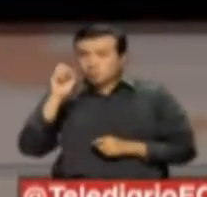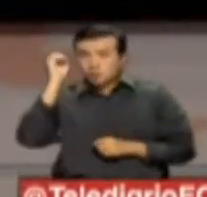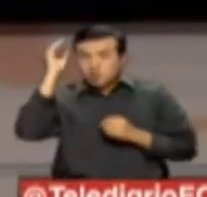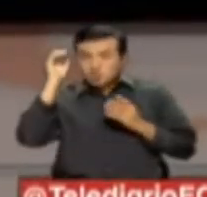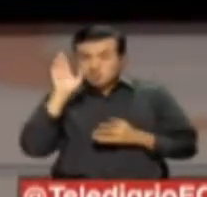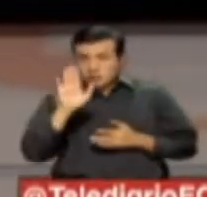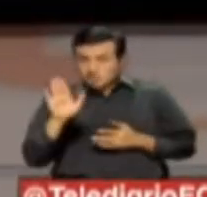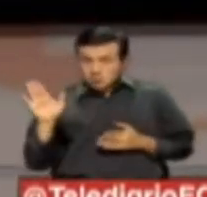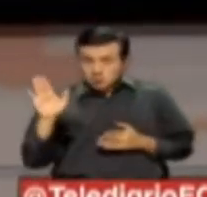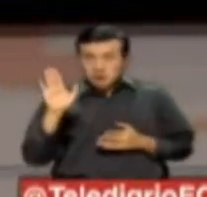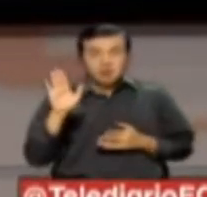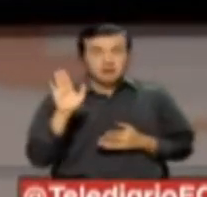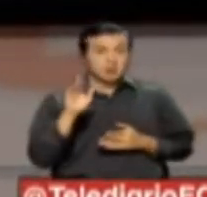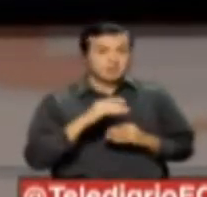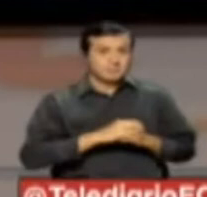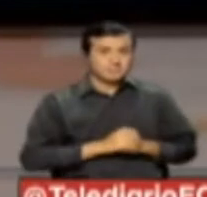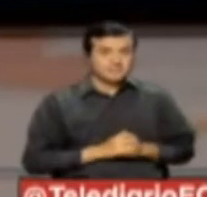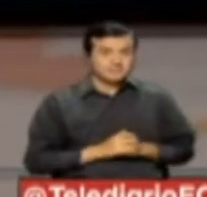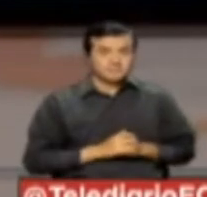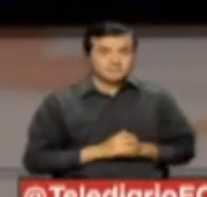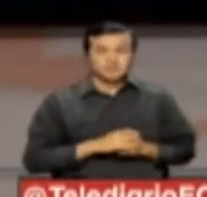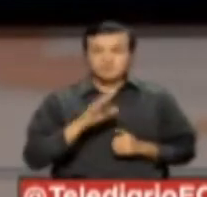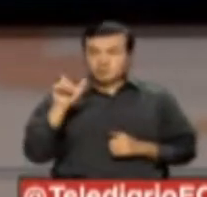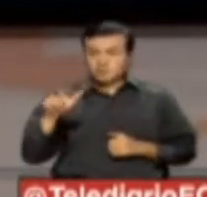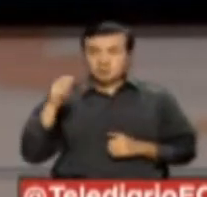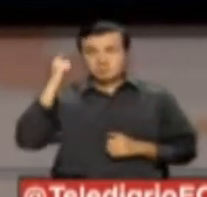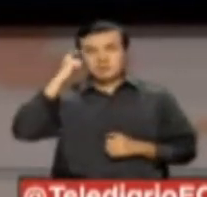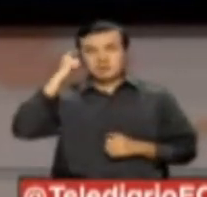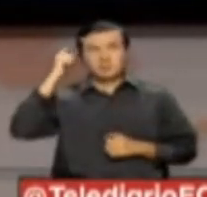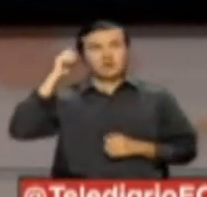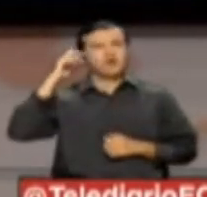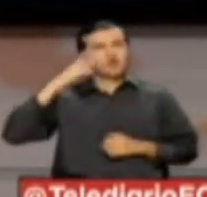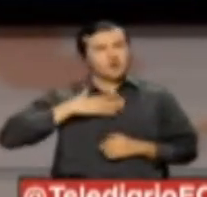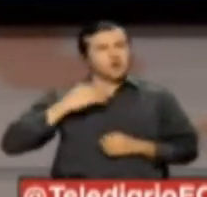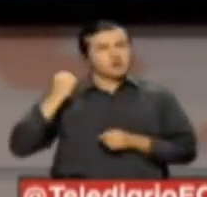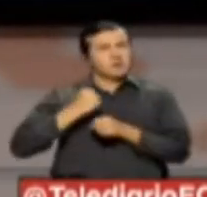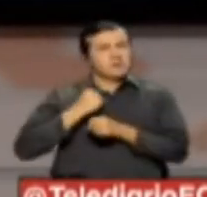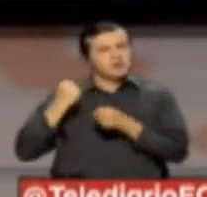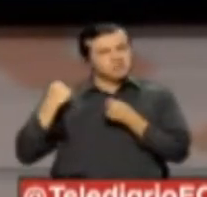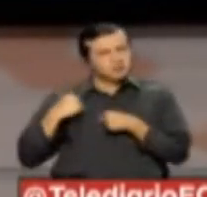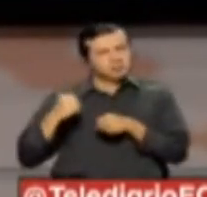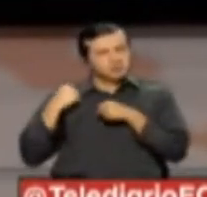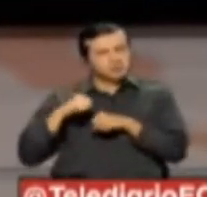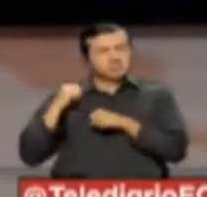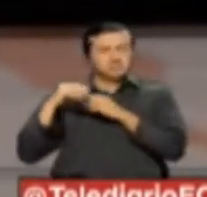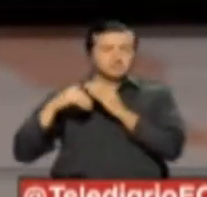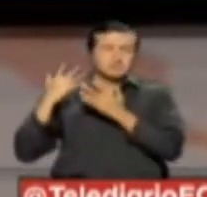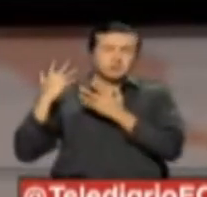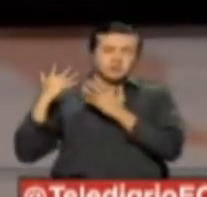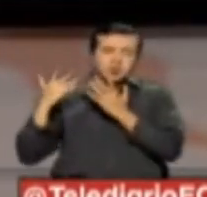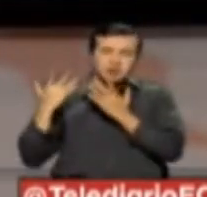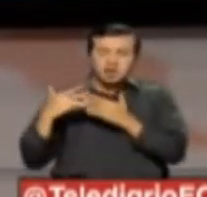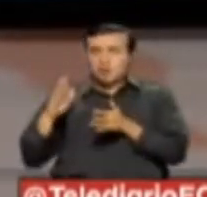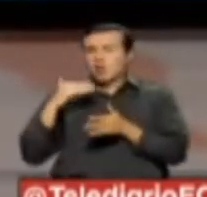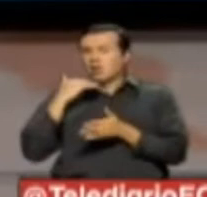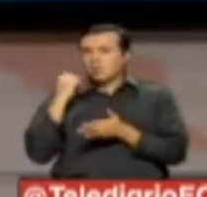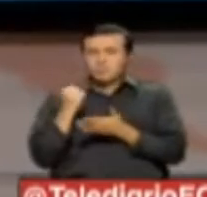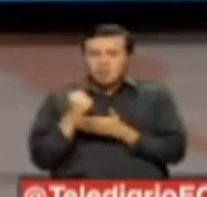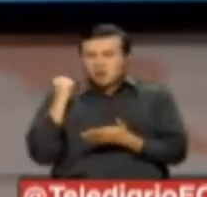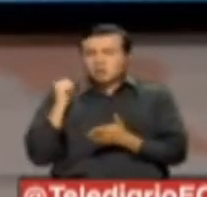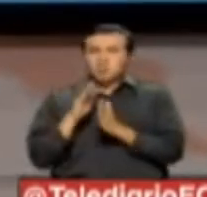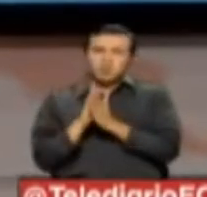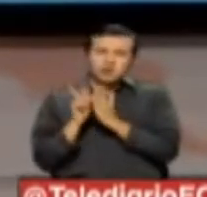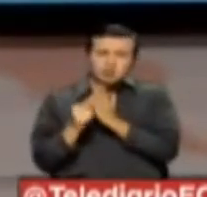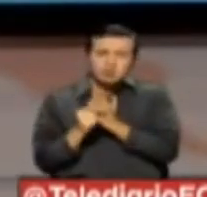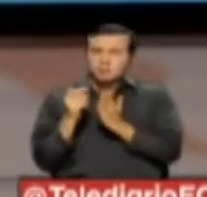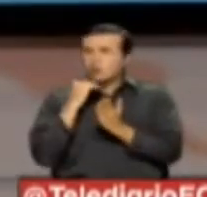a compensar al creador a quien realizó ese trabajo creativo que tuvo como resultado una marca un libro